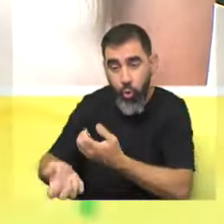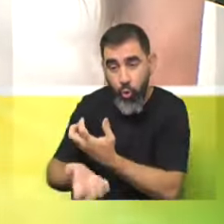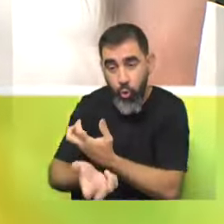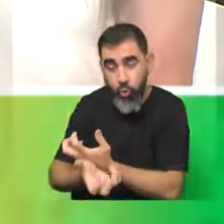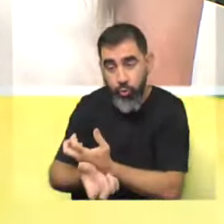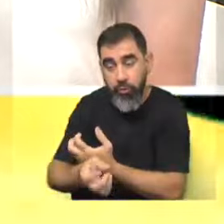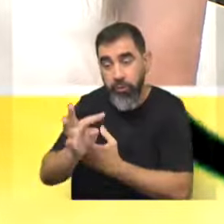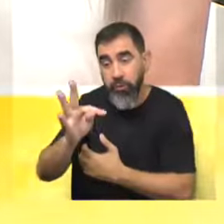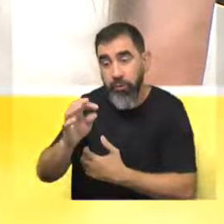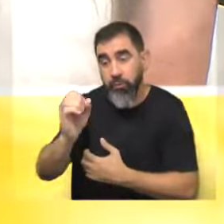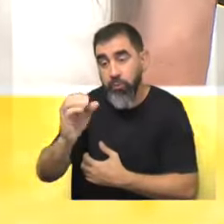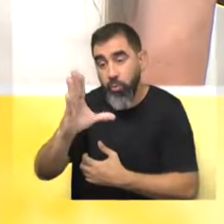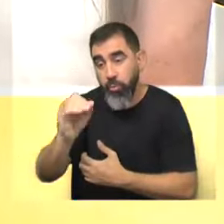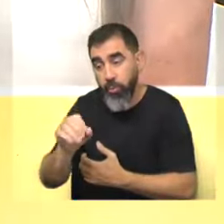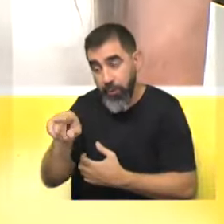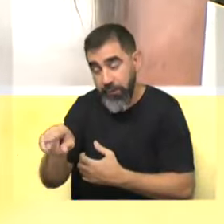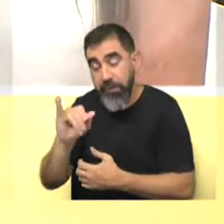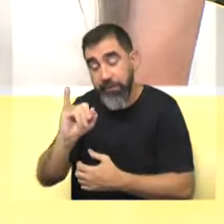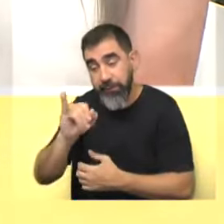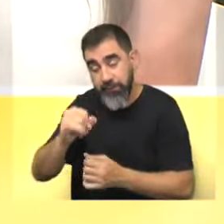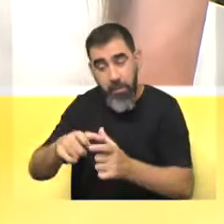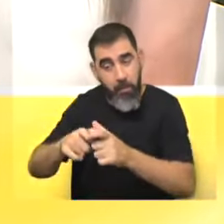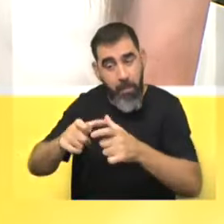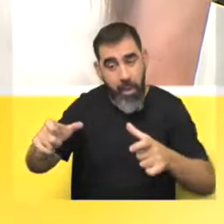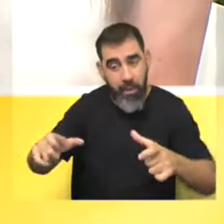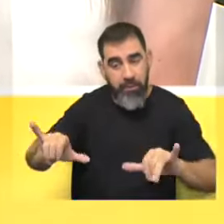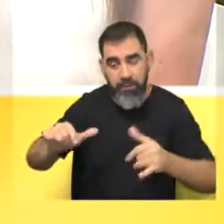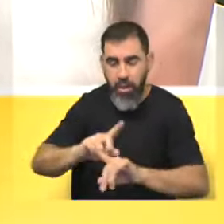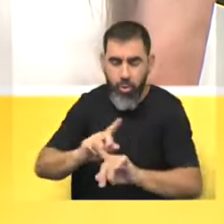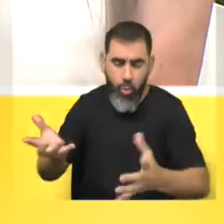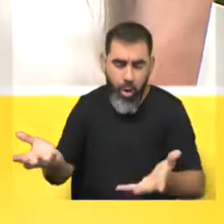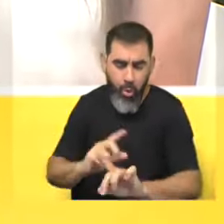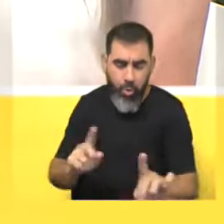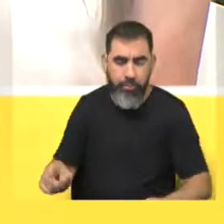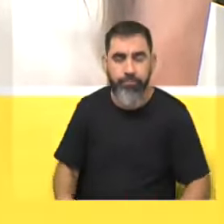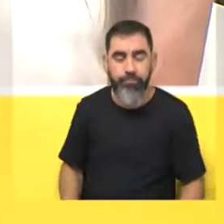topo, que sí había sido reportado como plaga en su momento, ya no lo es. Ya no lo es.